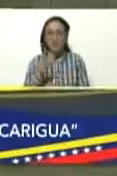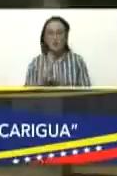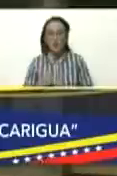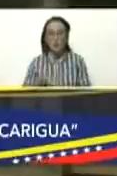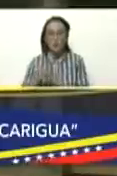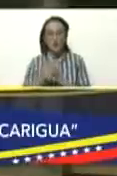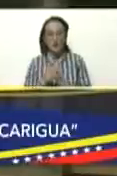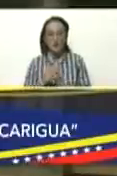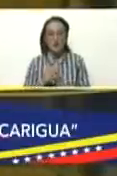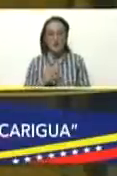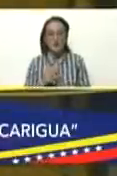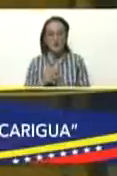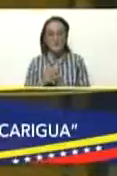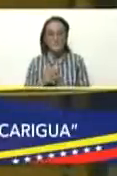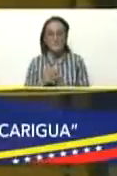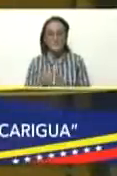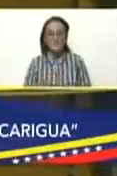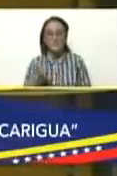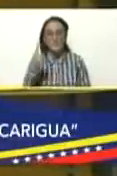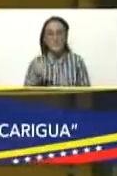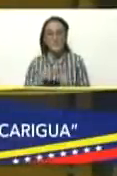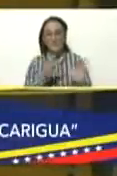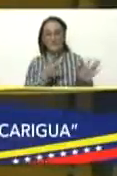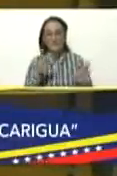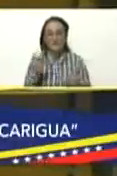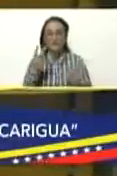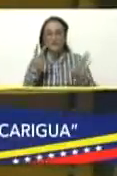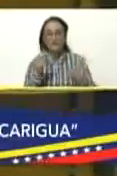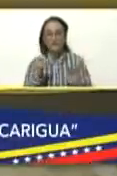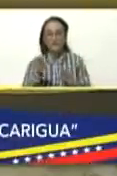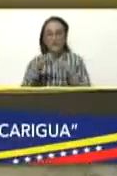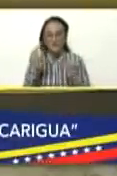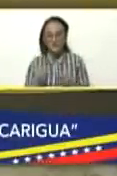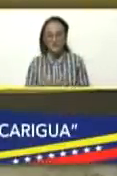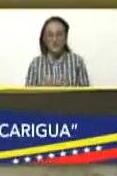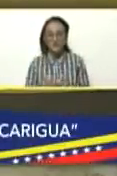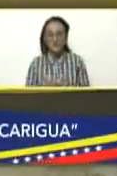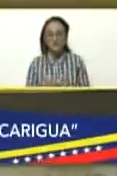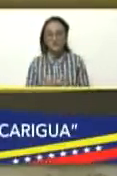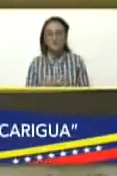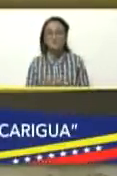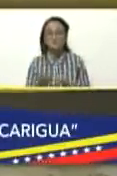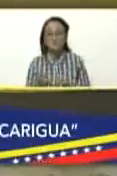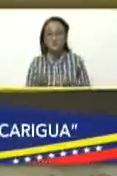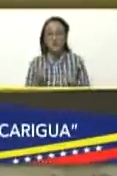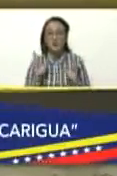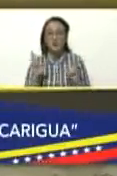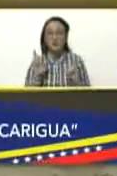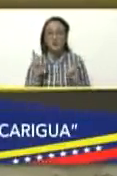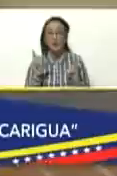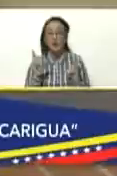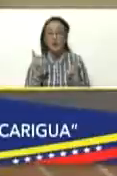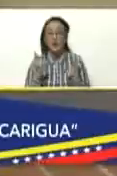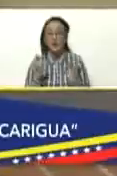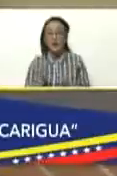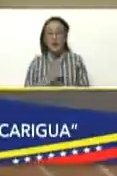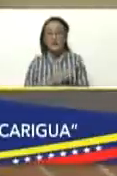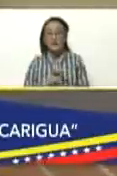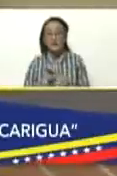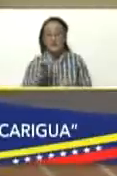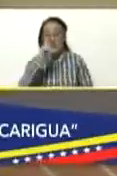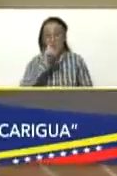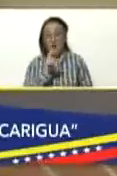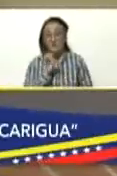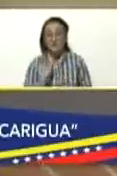comunidades que comprenden más de 1.770 familias y que bueno, que esperamos antes de culminar el año